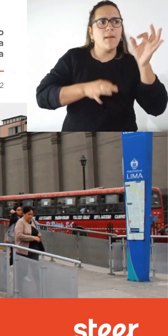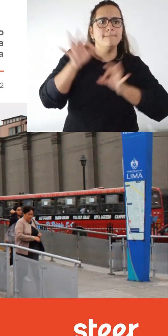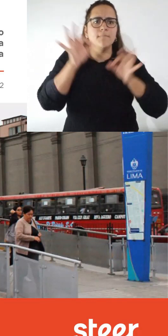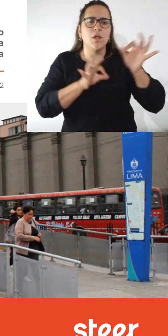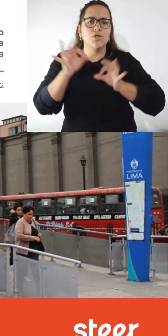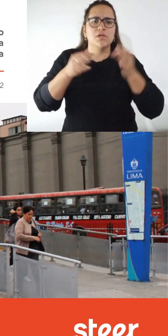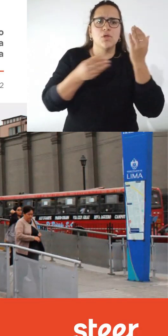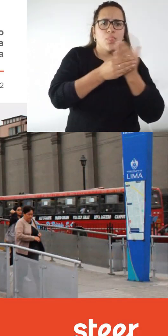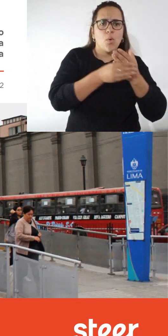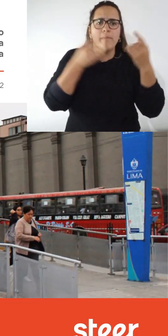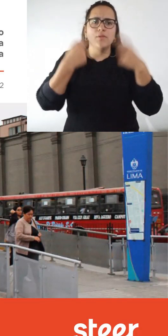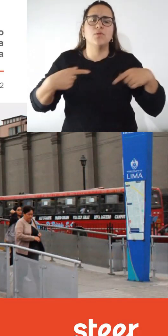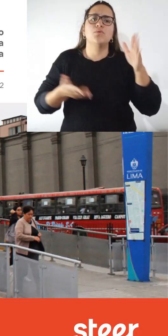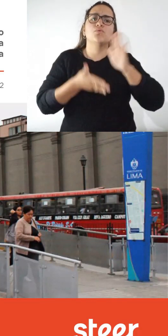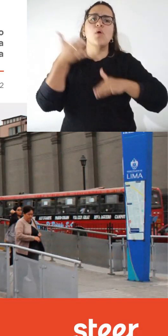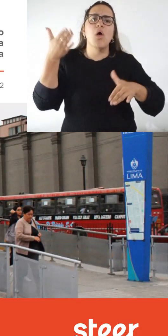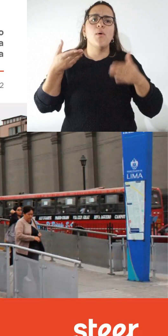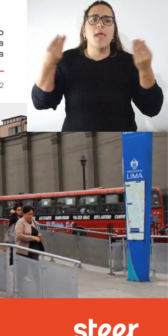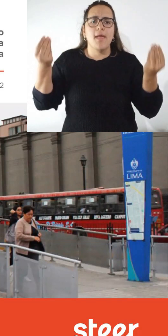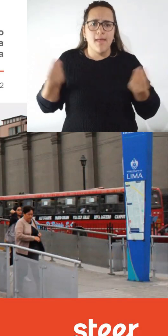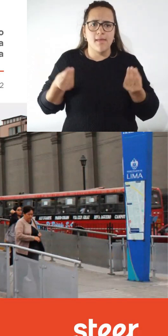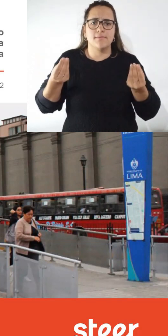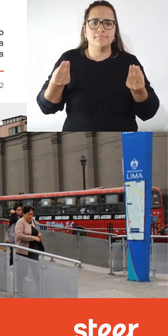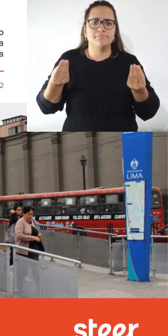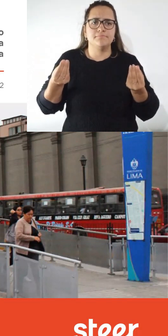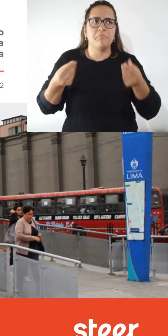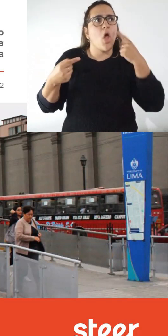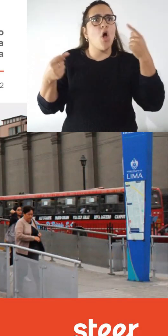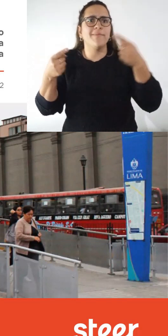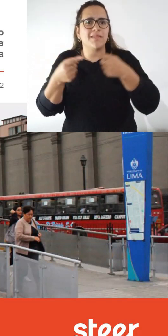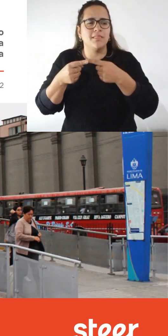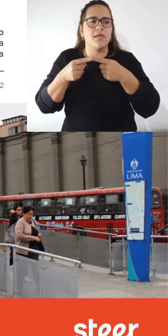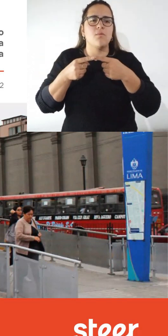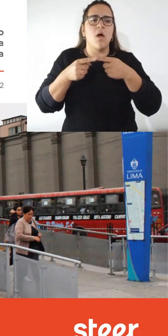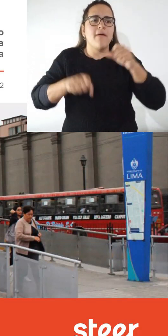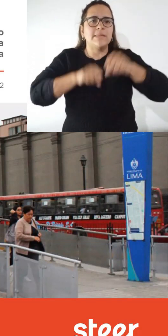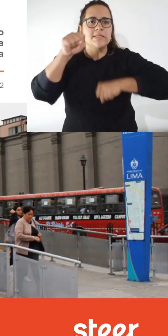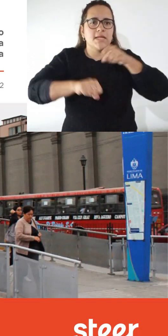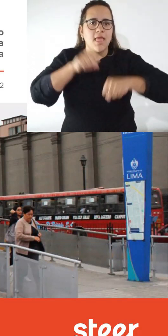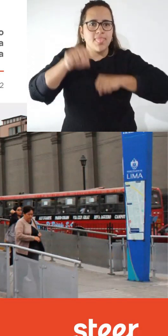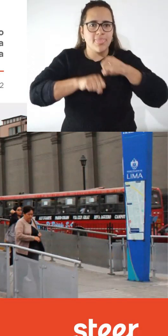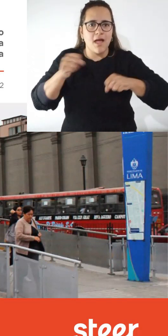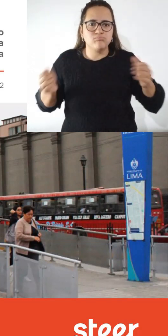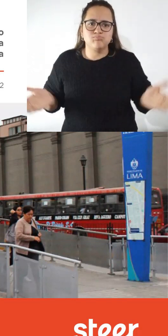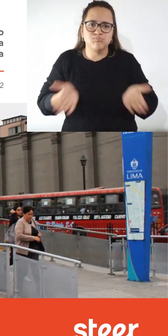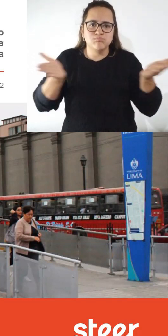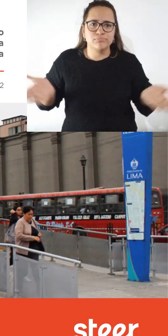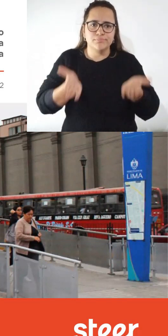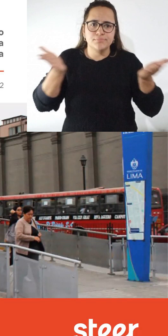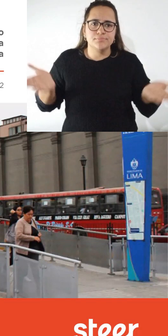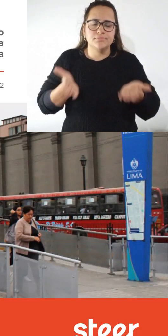em, proyectos y documentos en los que tenían como objetivo fomentar el